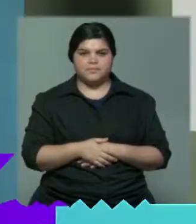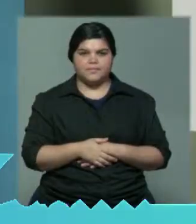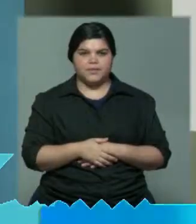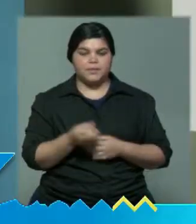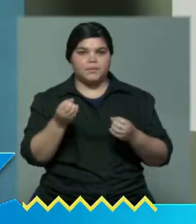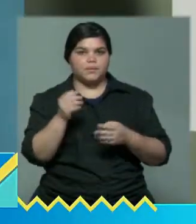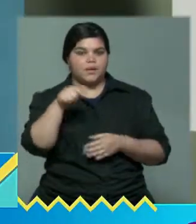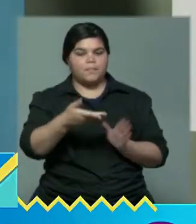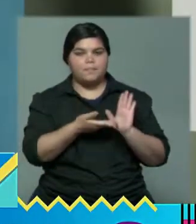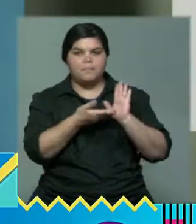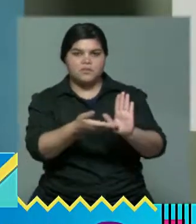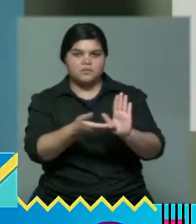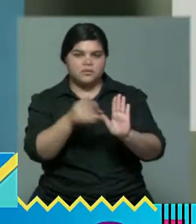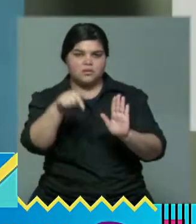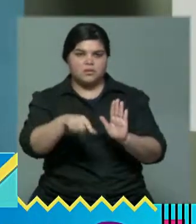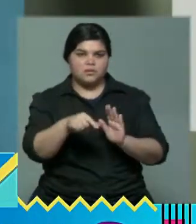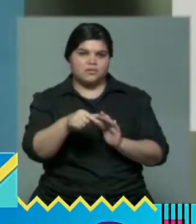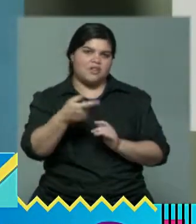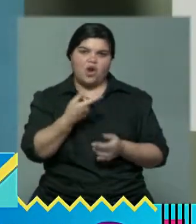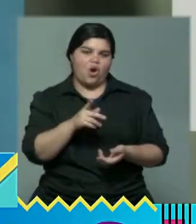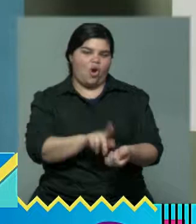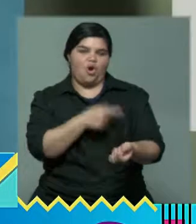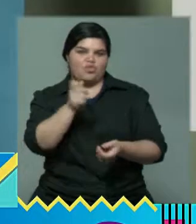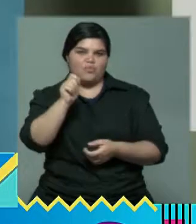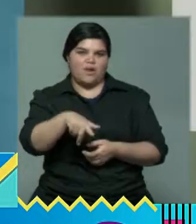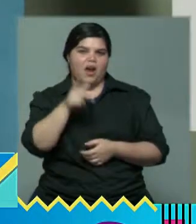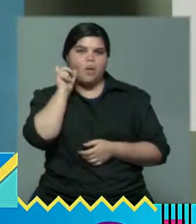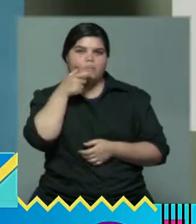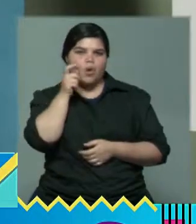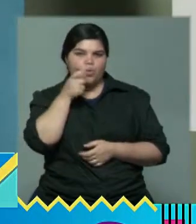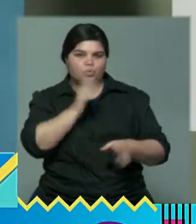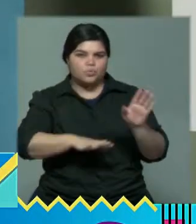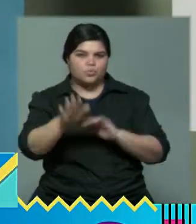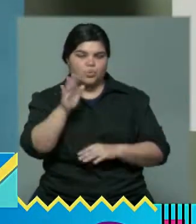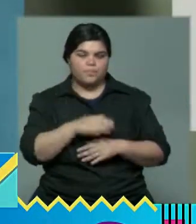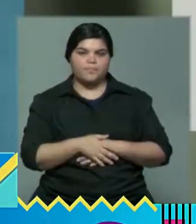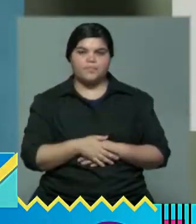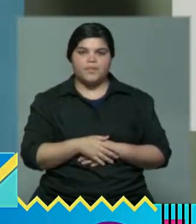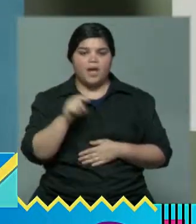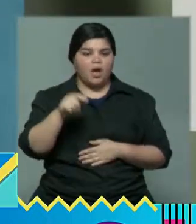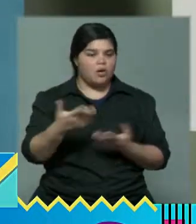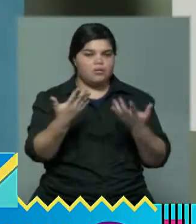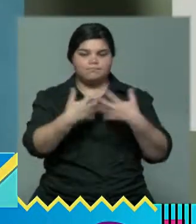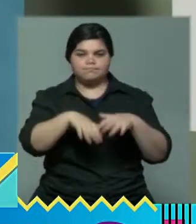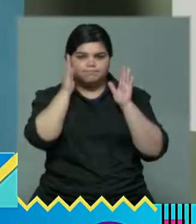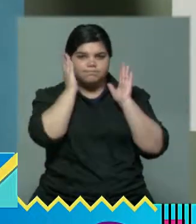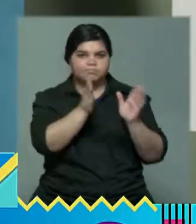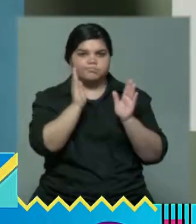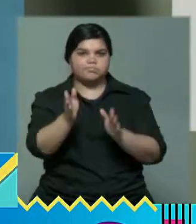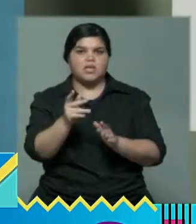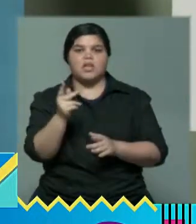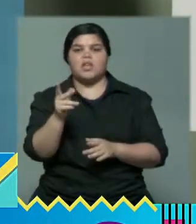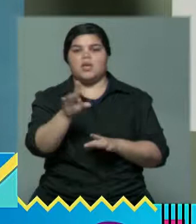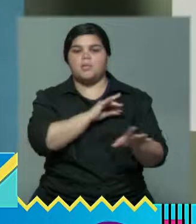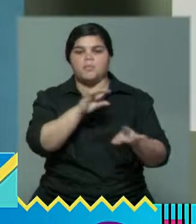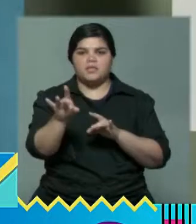Perfecto, ahí pasaba la presentación con este clip que siempre nos tiene acostumbrado a la producción y automáticamente nos tenemos que centrar en nuestros invitados que han venido a